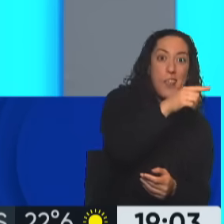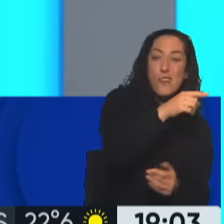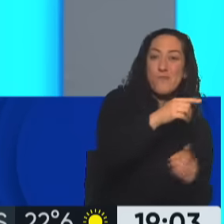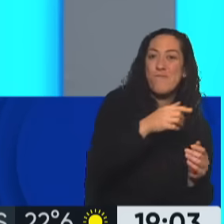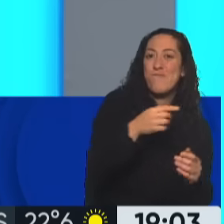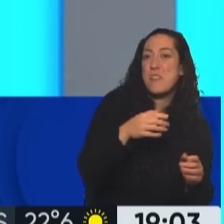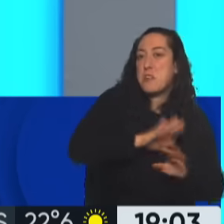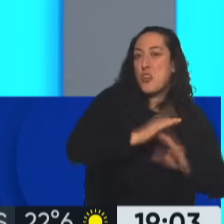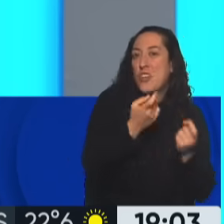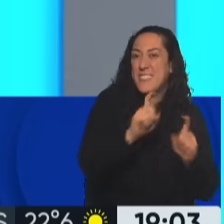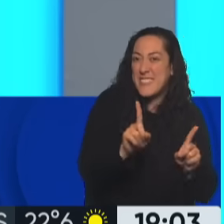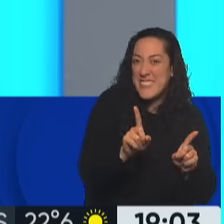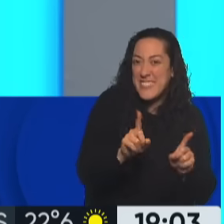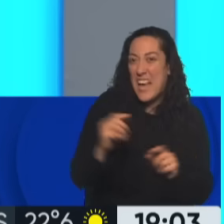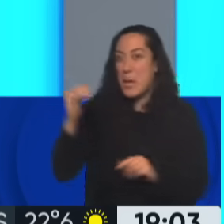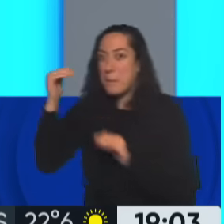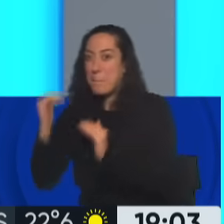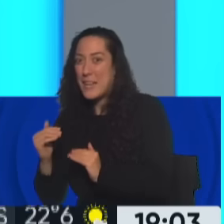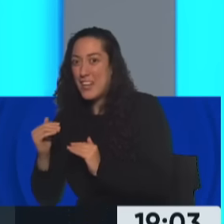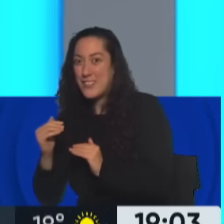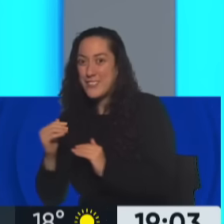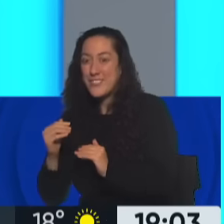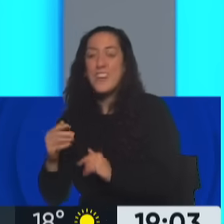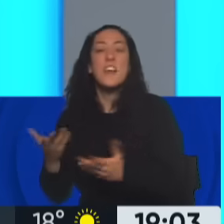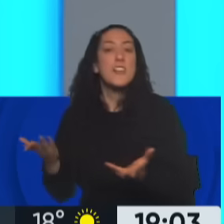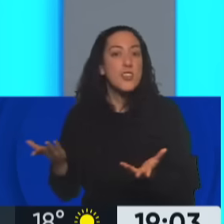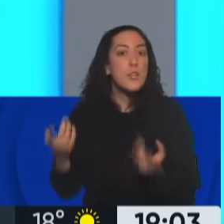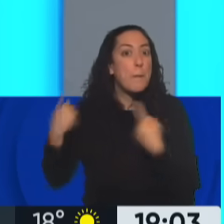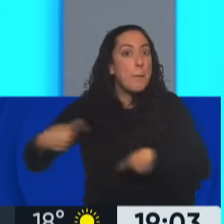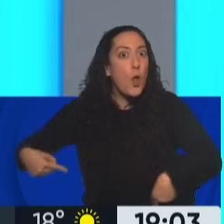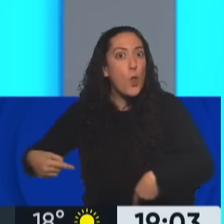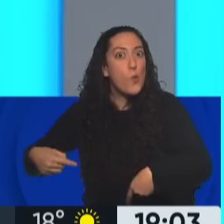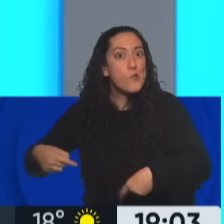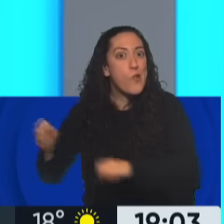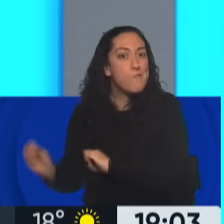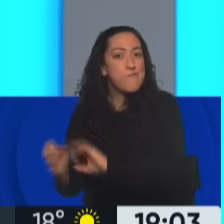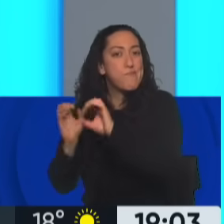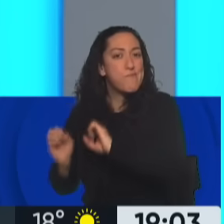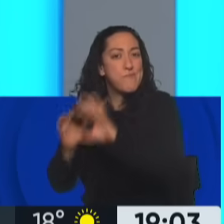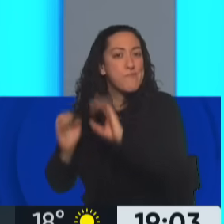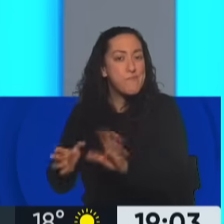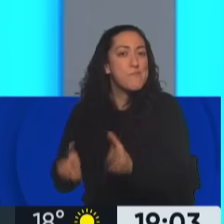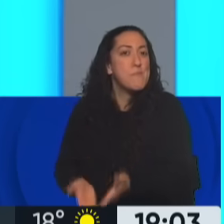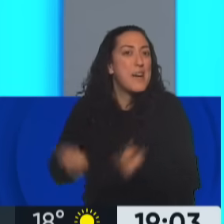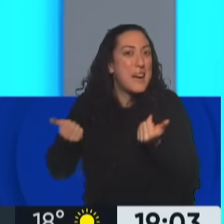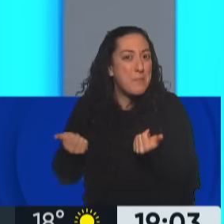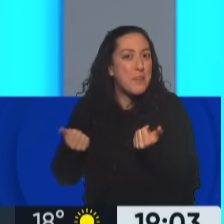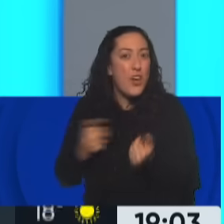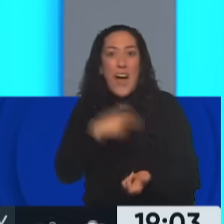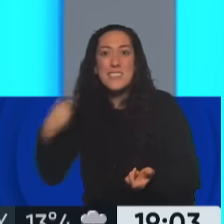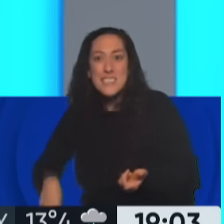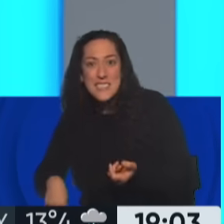esto también se hablaba mucho porque esto va a significar mayores productos que se pueden mandar desde acá y llegar también no solo a China, sino a